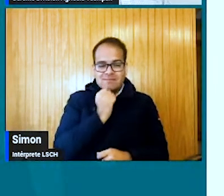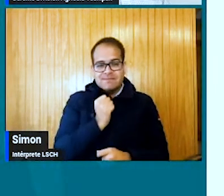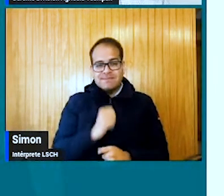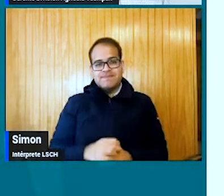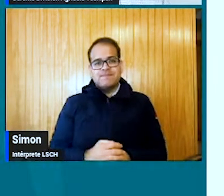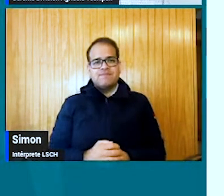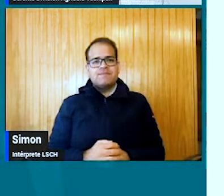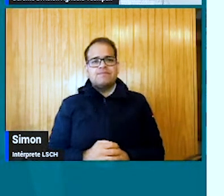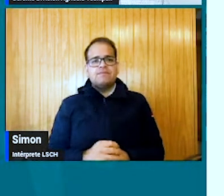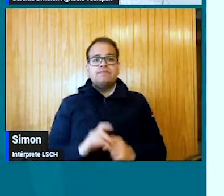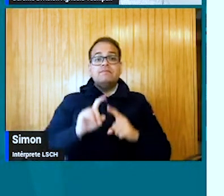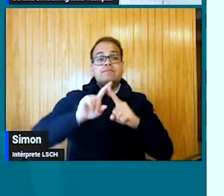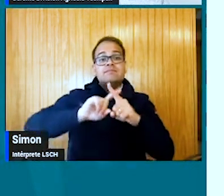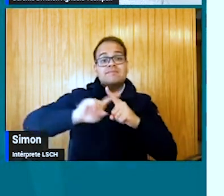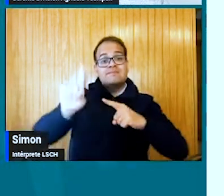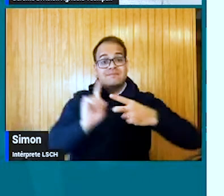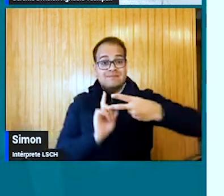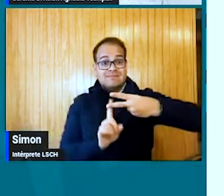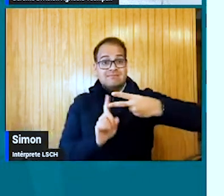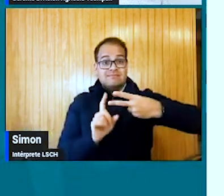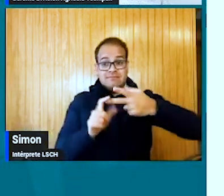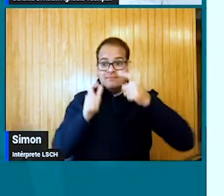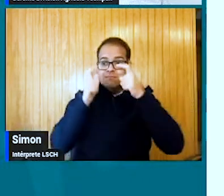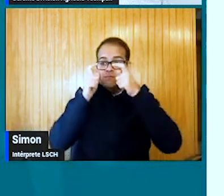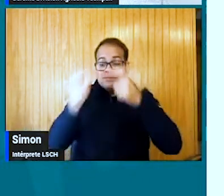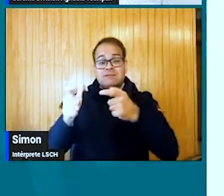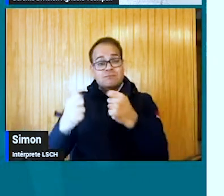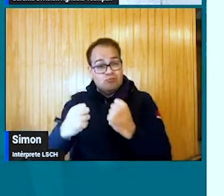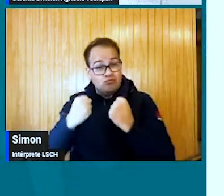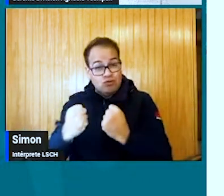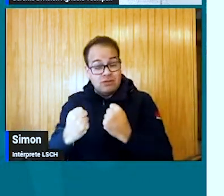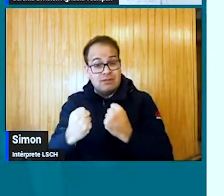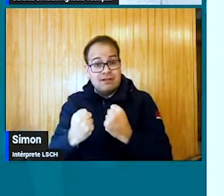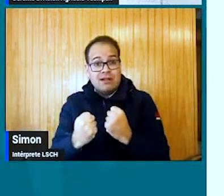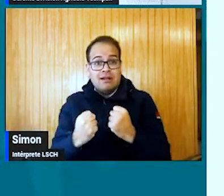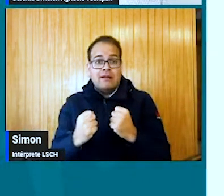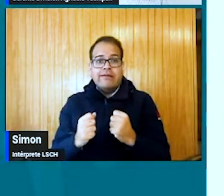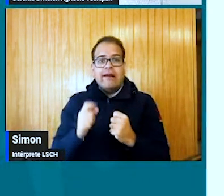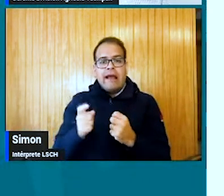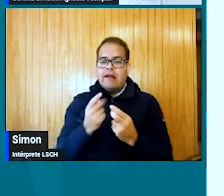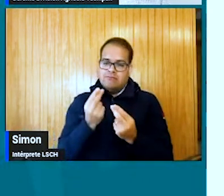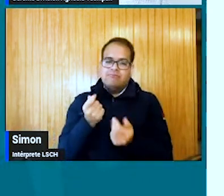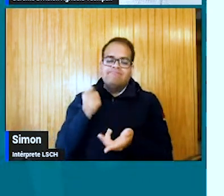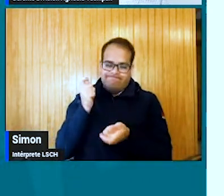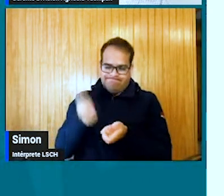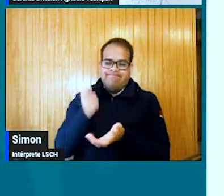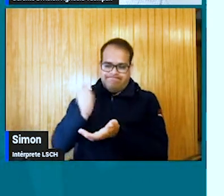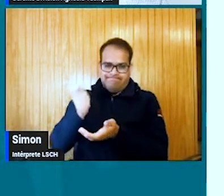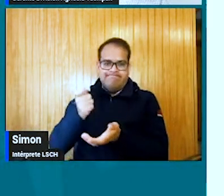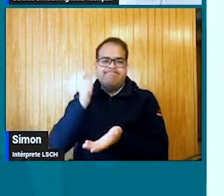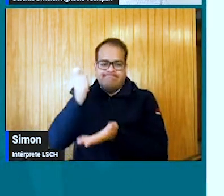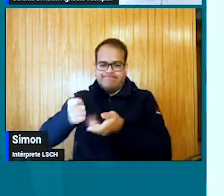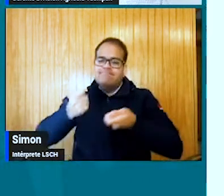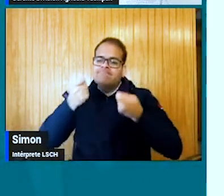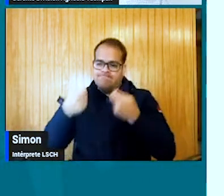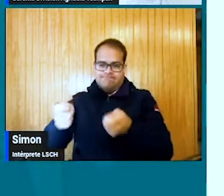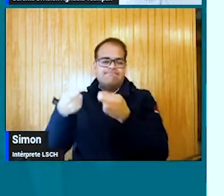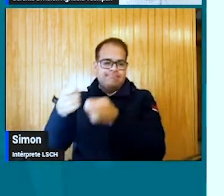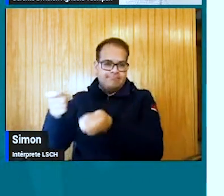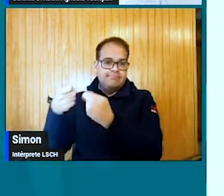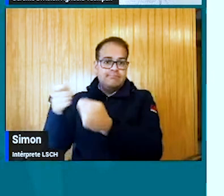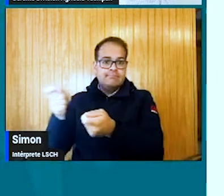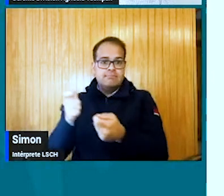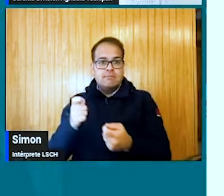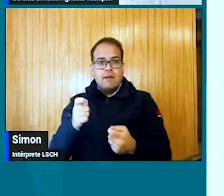Después tenemos los controles activos, que los controles activos un poco aquí hay que meterle un poquito de luca, pero creo que este